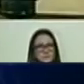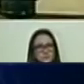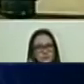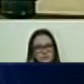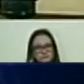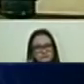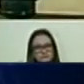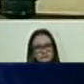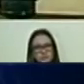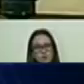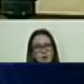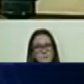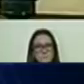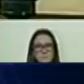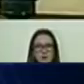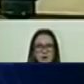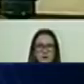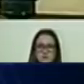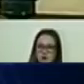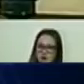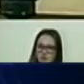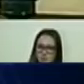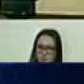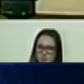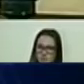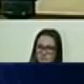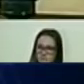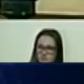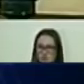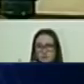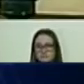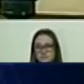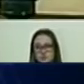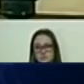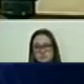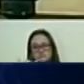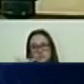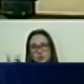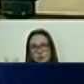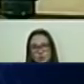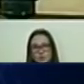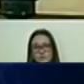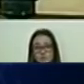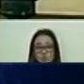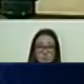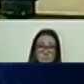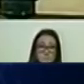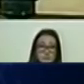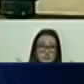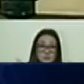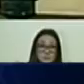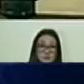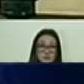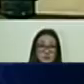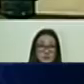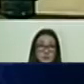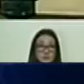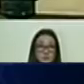España, habló conmigo porque yo me enteré del caso y lo llamé. Vendió el apartamento que tenía en La